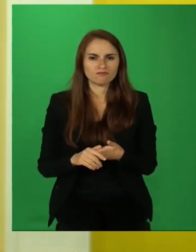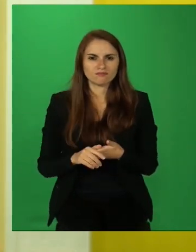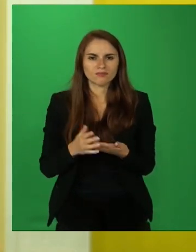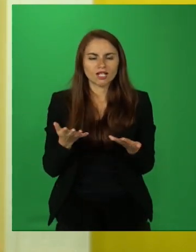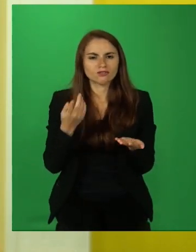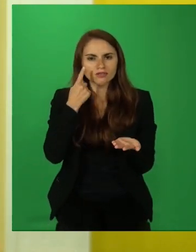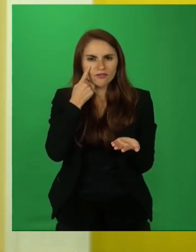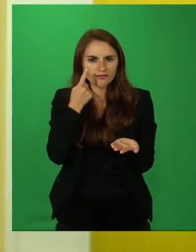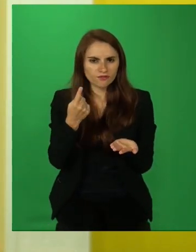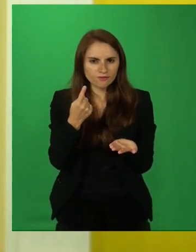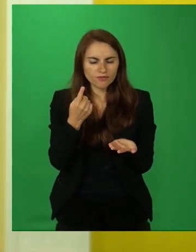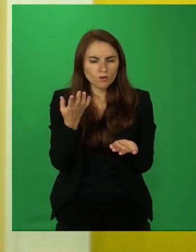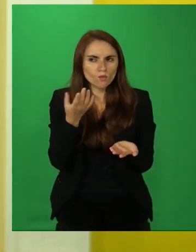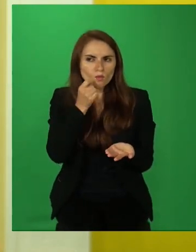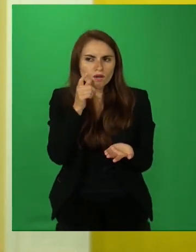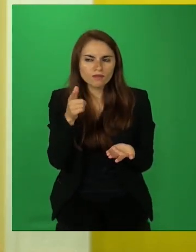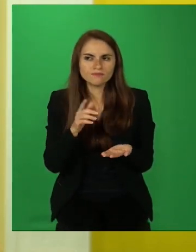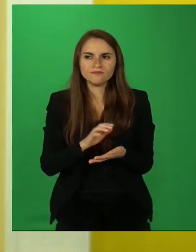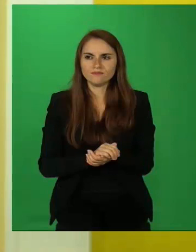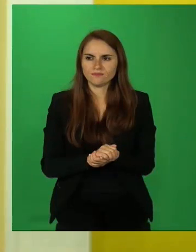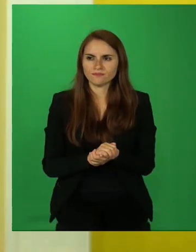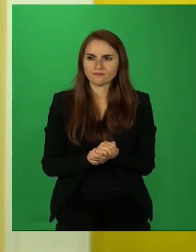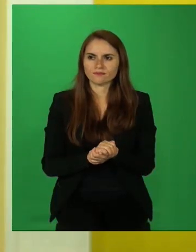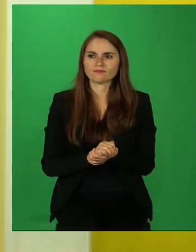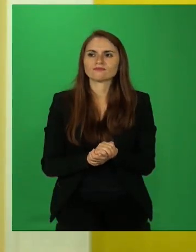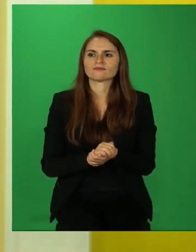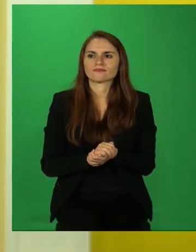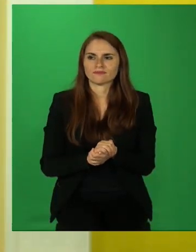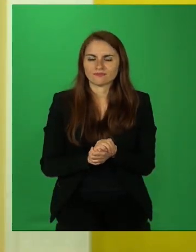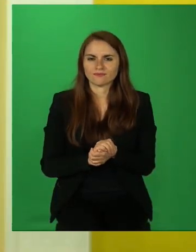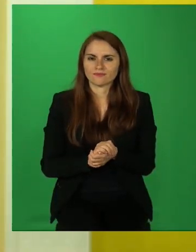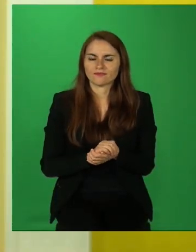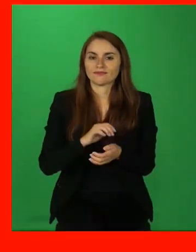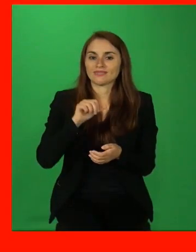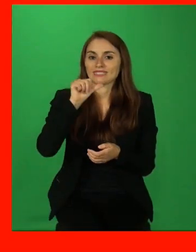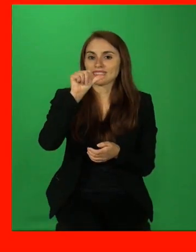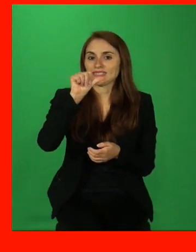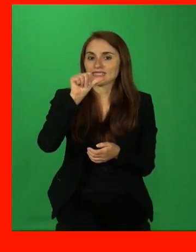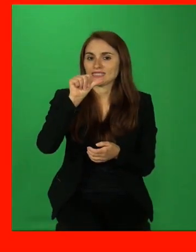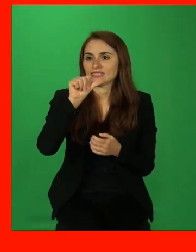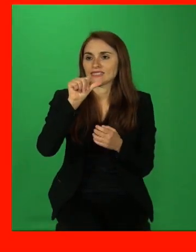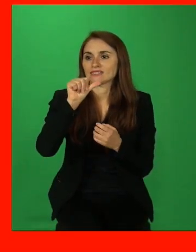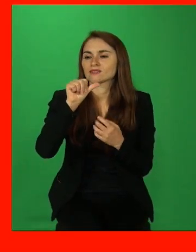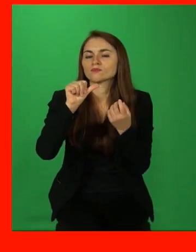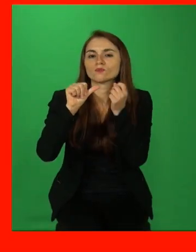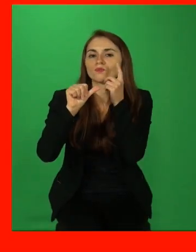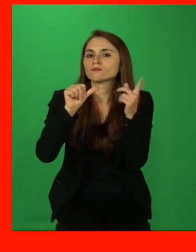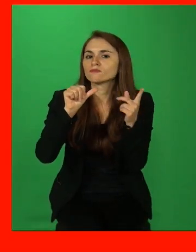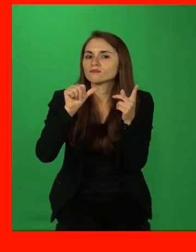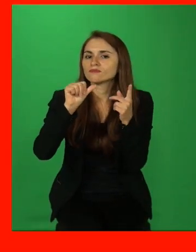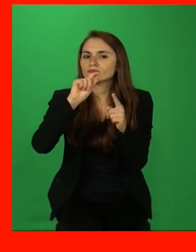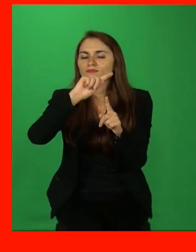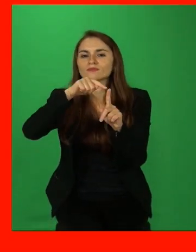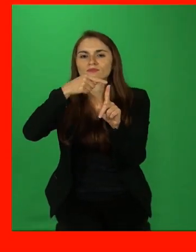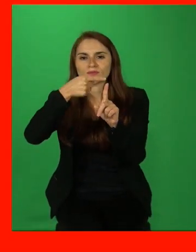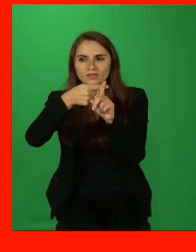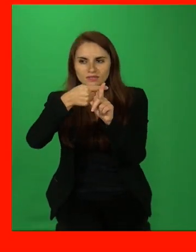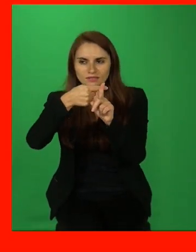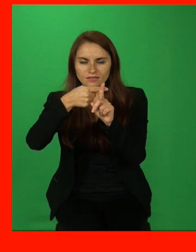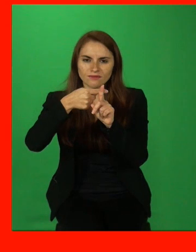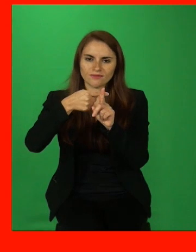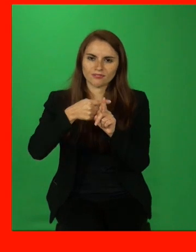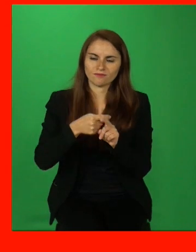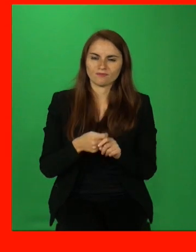fijar entonces esto me voy a fijar en el signo del 6 cuál es el signo del 6 ya perfecto